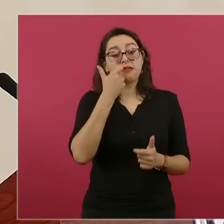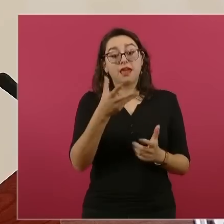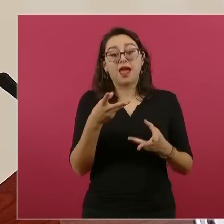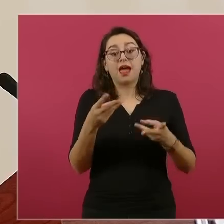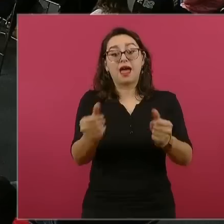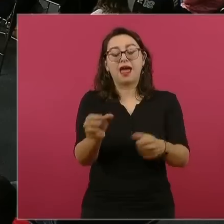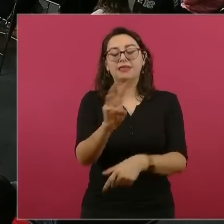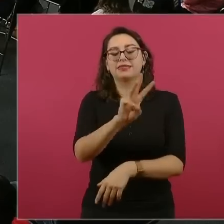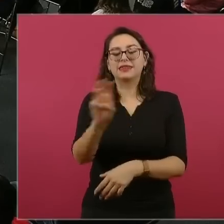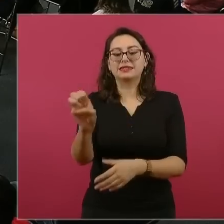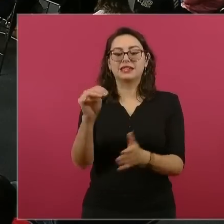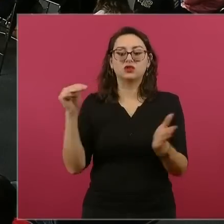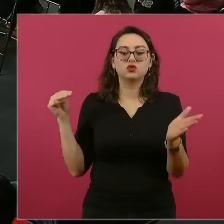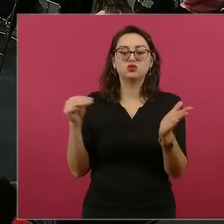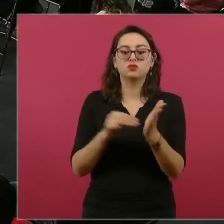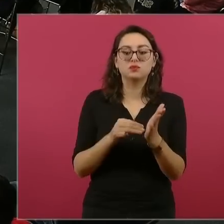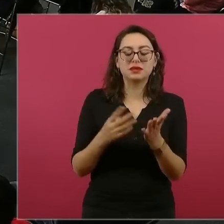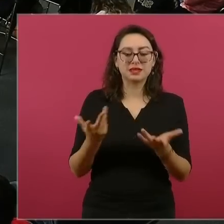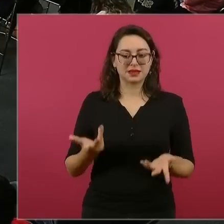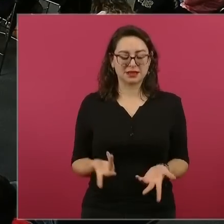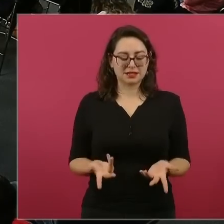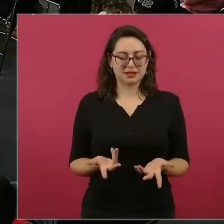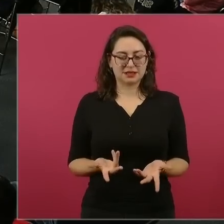125,000 millones. Pero además,